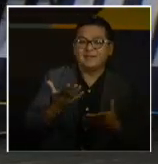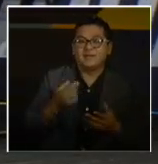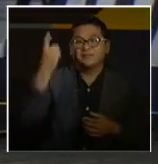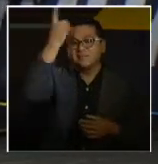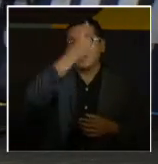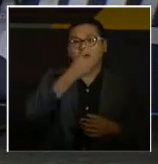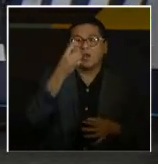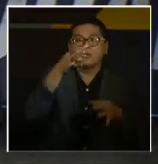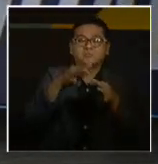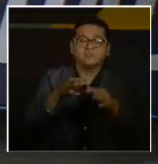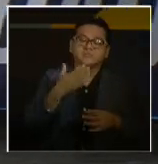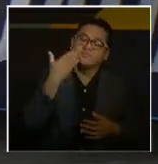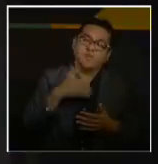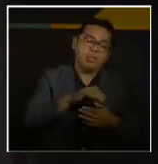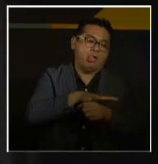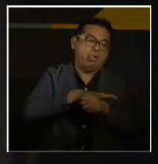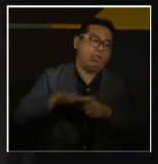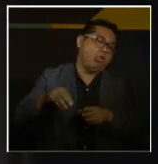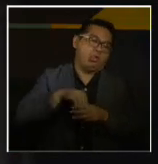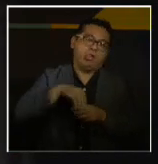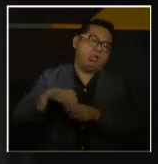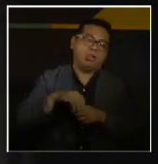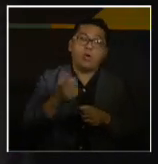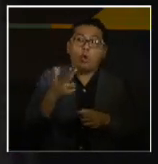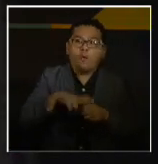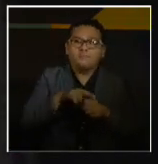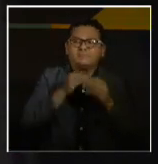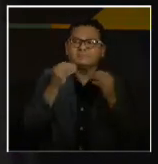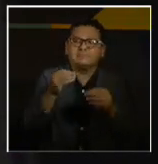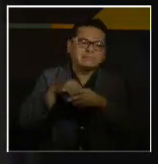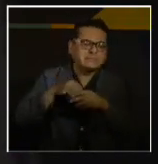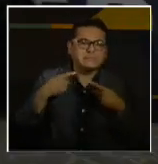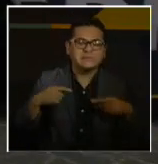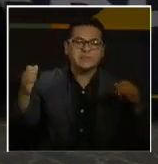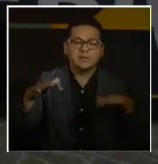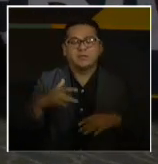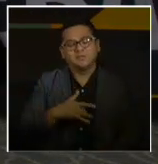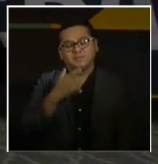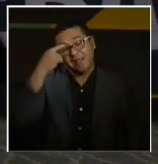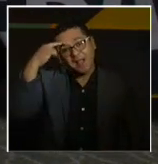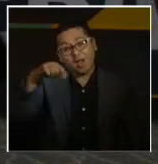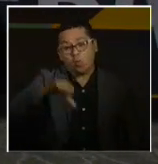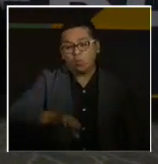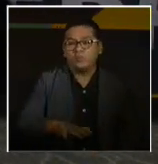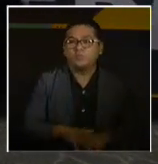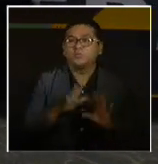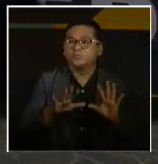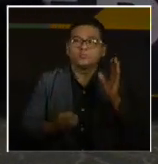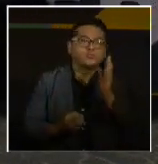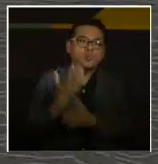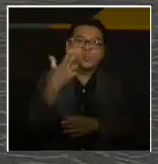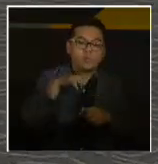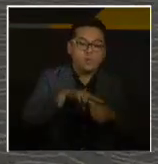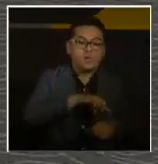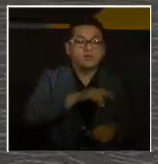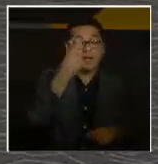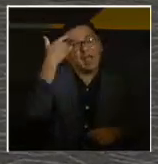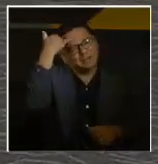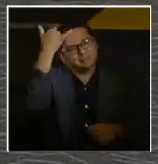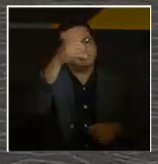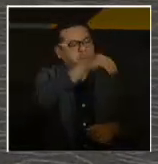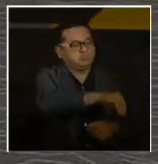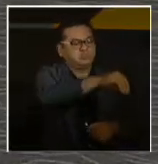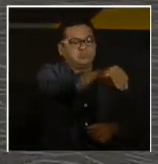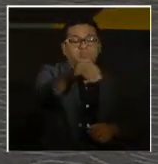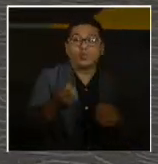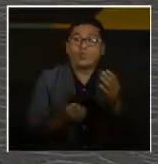diagnósticos adecuados y se saturan los hospitales de la ciudad de Mérida. En ese sentido, teniendo hoy 10 nuevas clínicas ubicadas